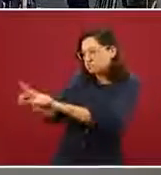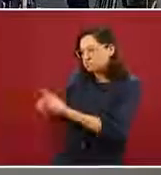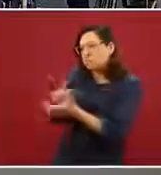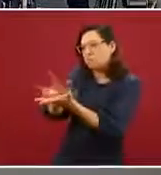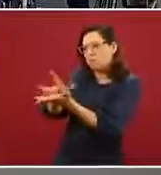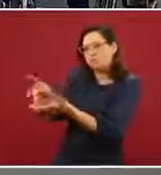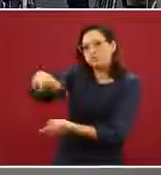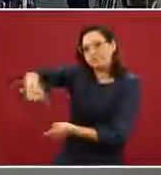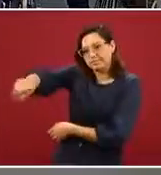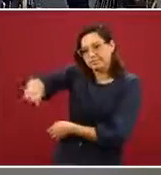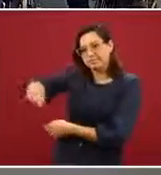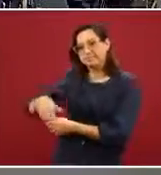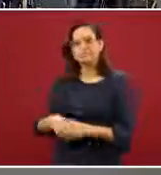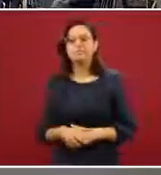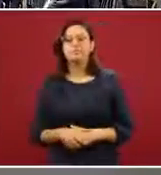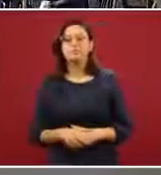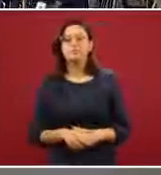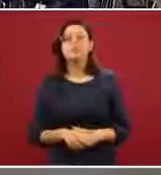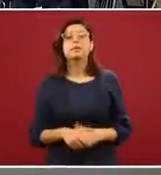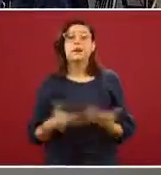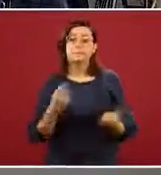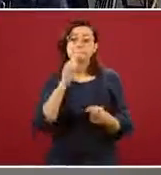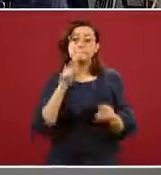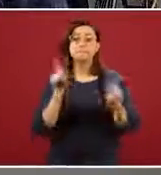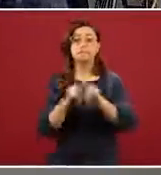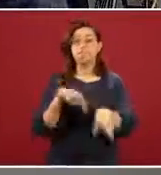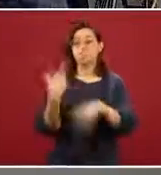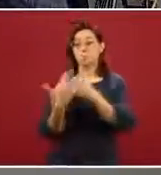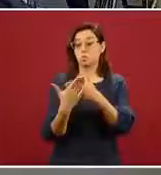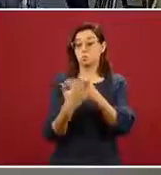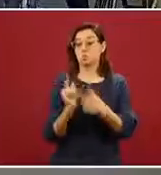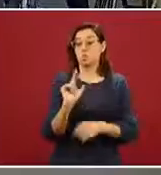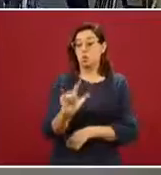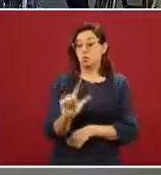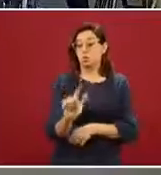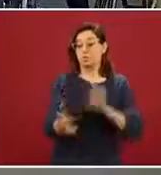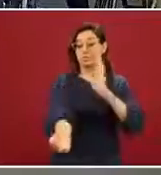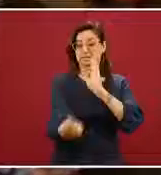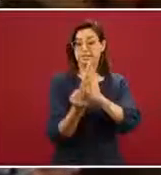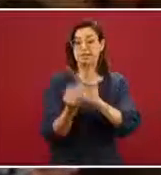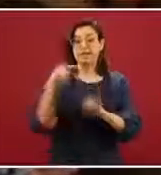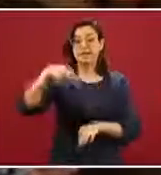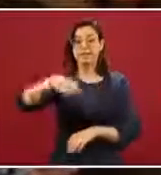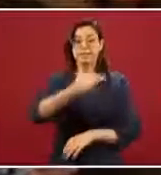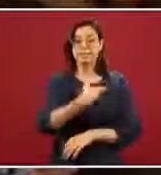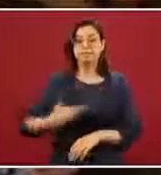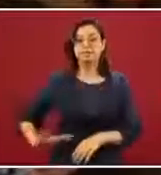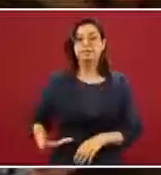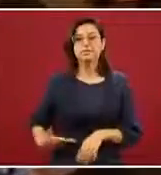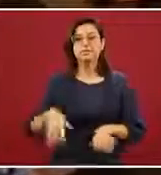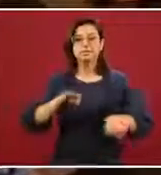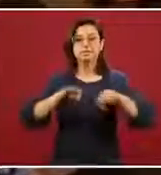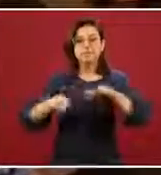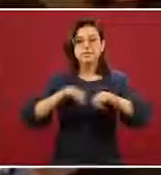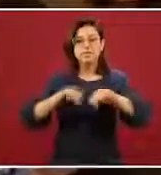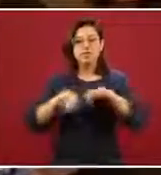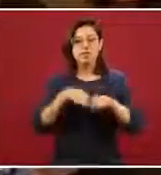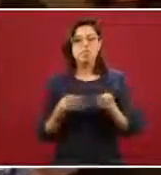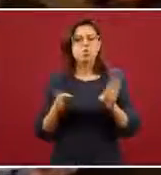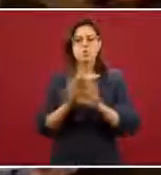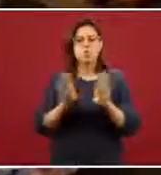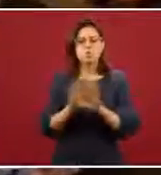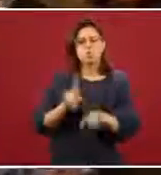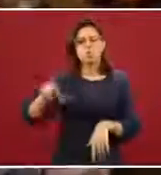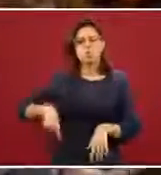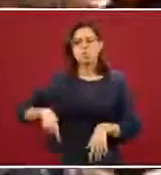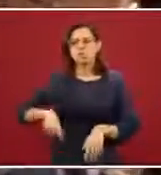Preguntarle también, presidente, en el tema del día lunes, que es inminente, ¿cómo va a trabajar Presidencia de la República y el